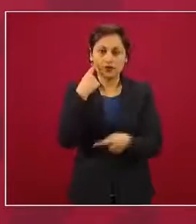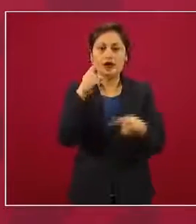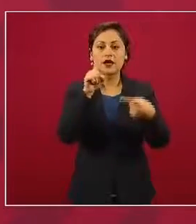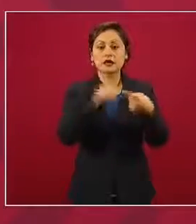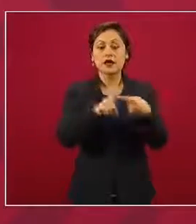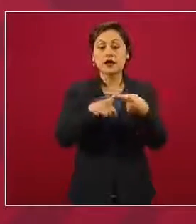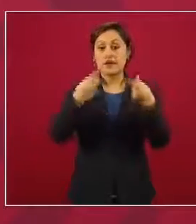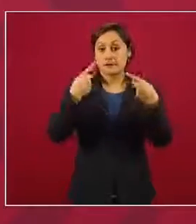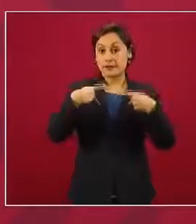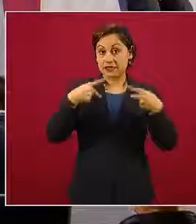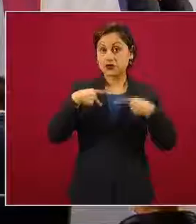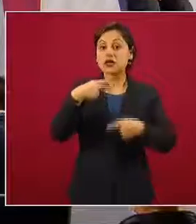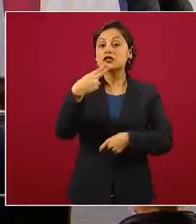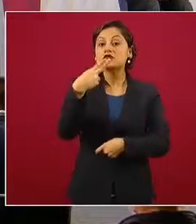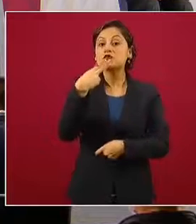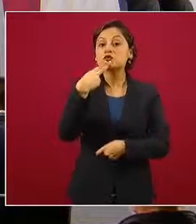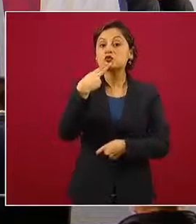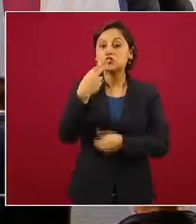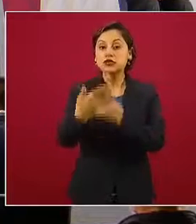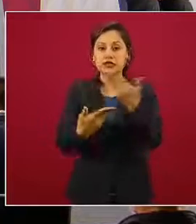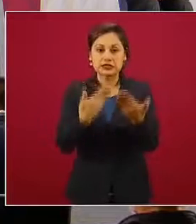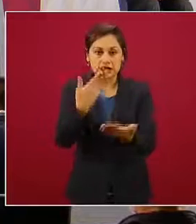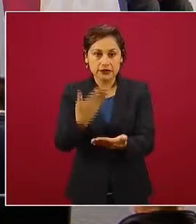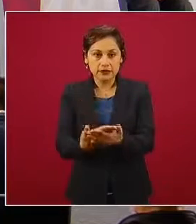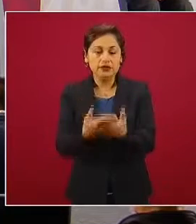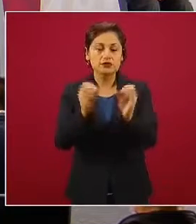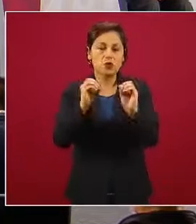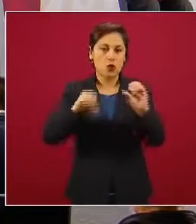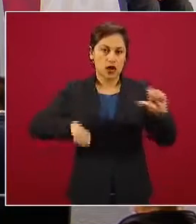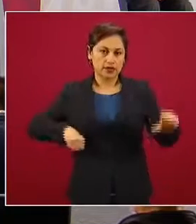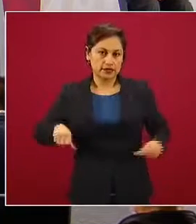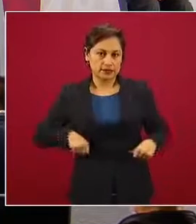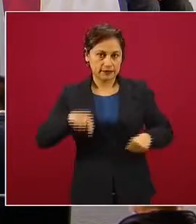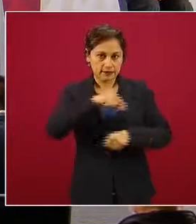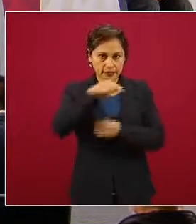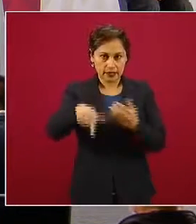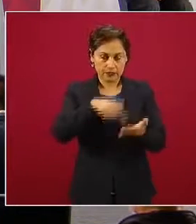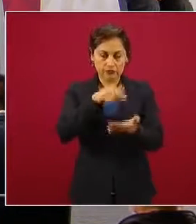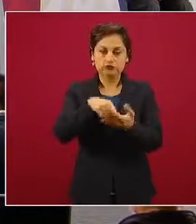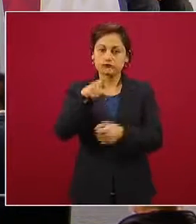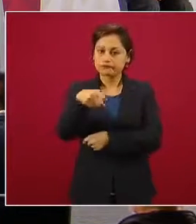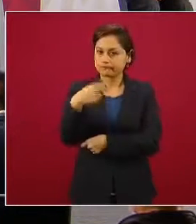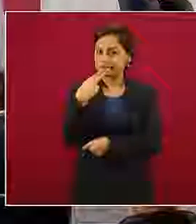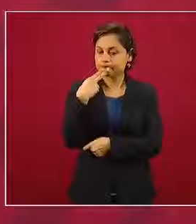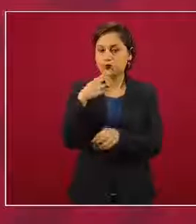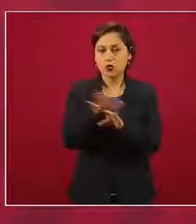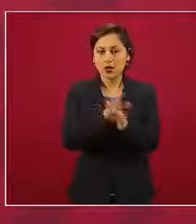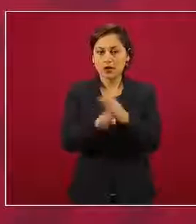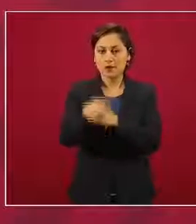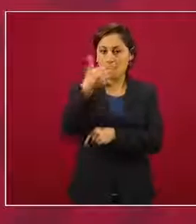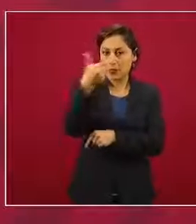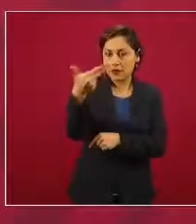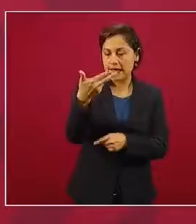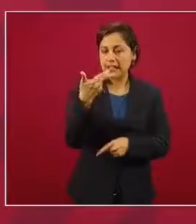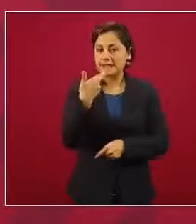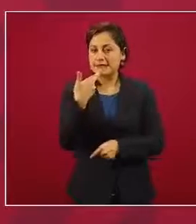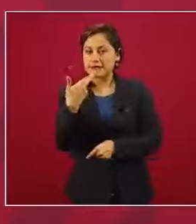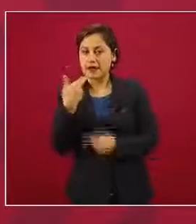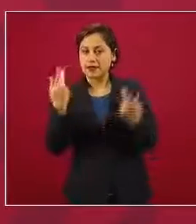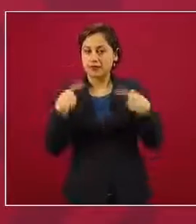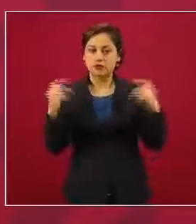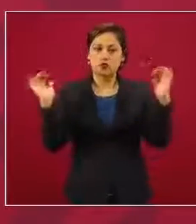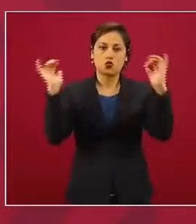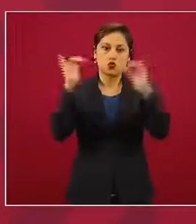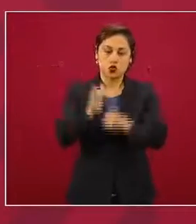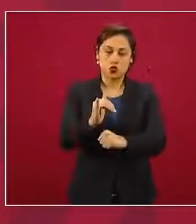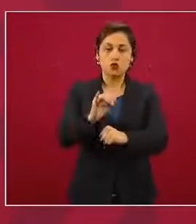ya sea cuando se trata de un servicio como los hoteles, como los restaurantes, donde concurre la gente, o